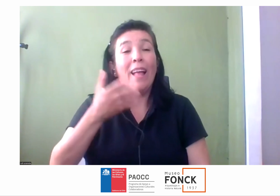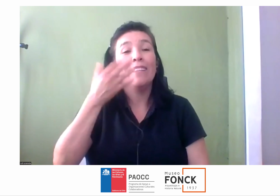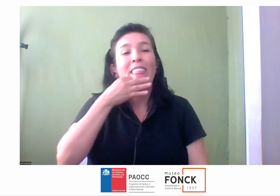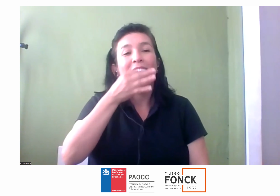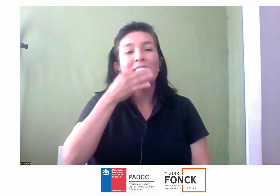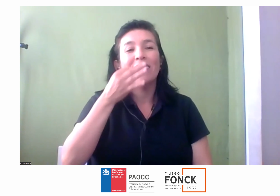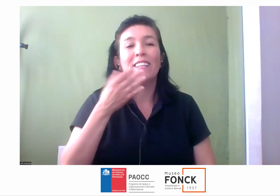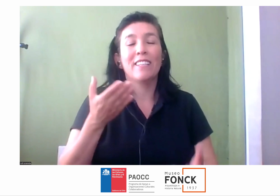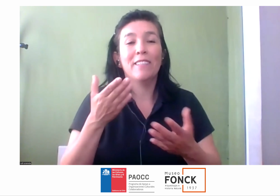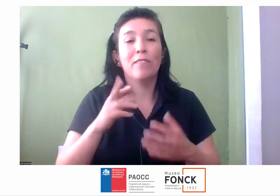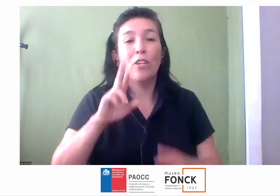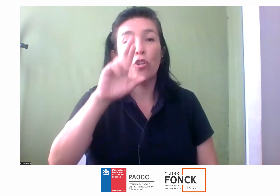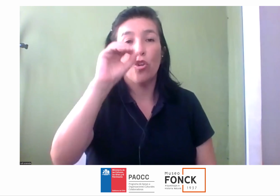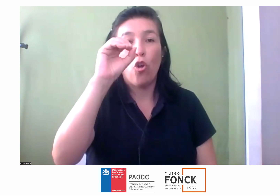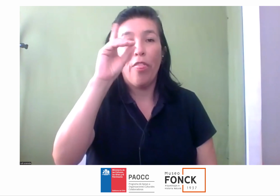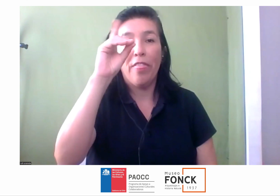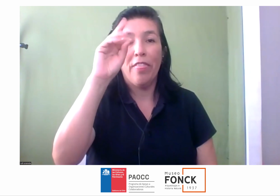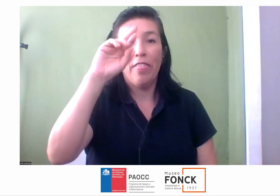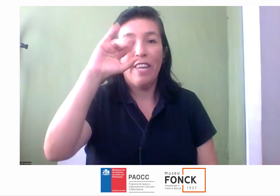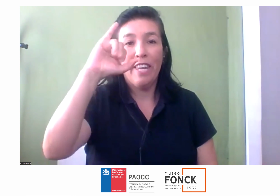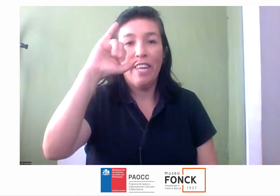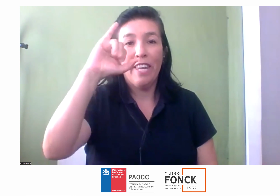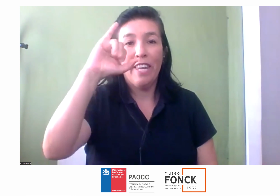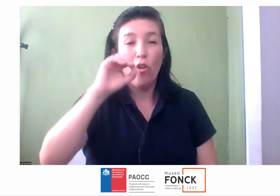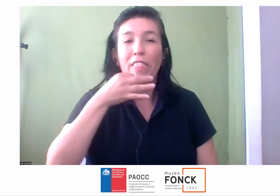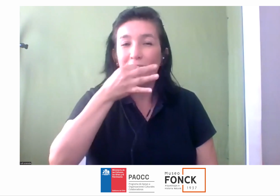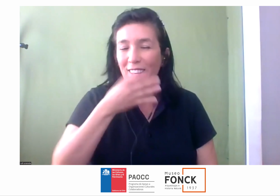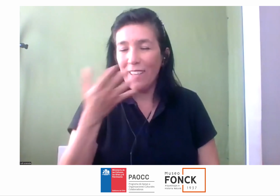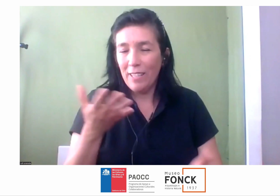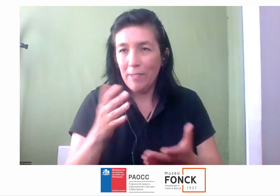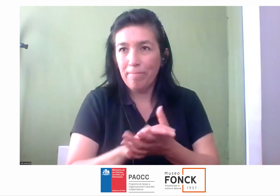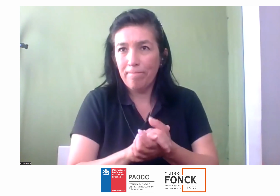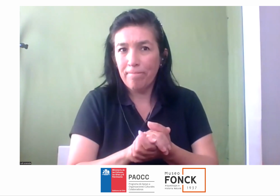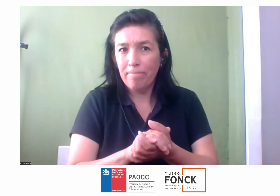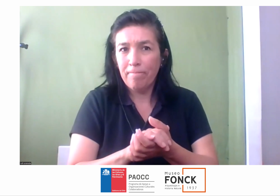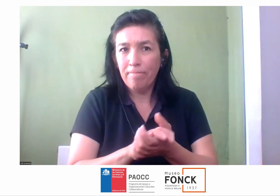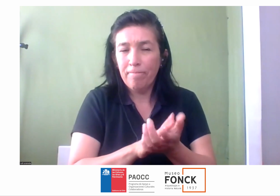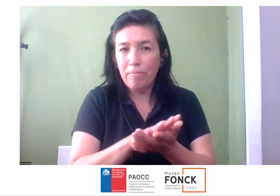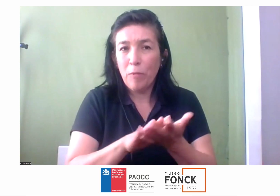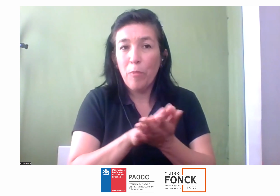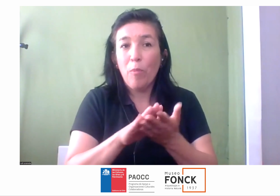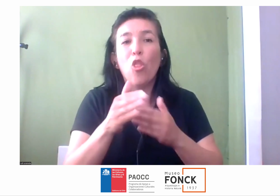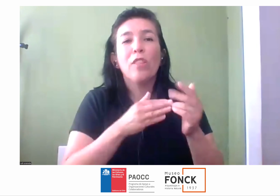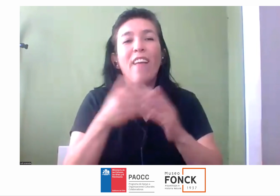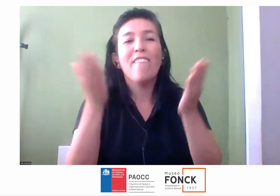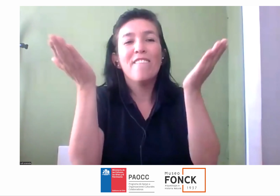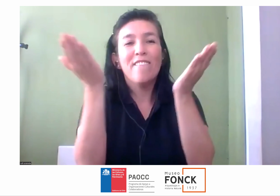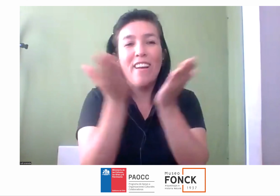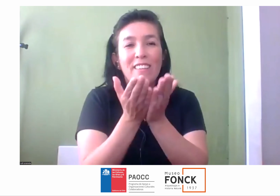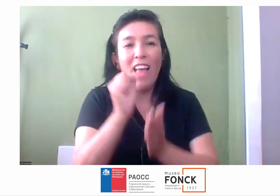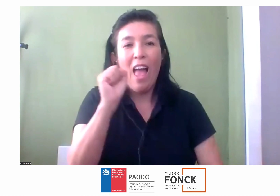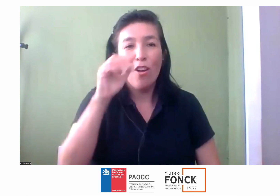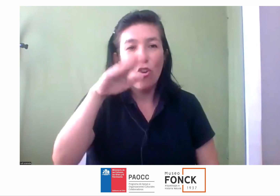comienzo Rodrigo, por ejemplo, eh, que particularmente, por ejemplo, en el Valle del Concagua, igual es